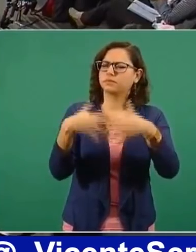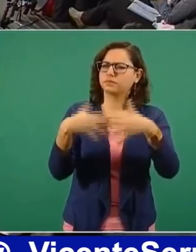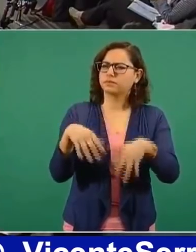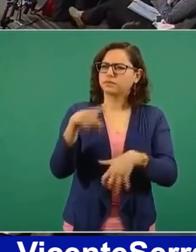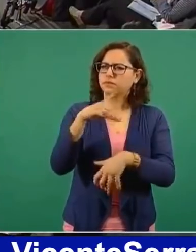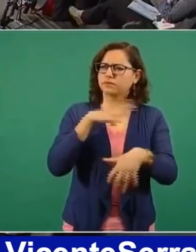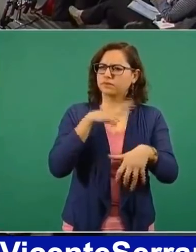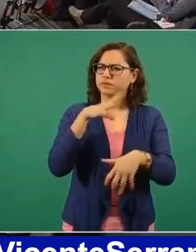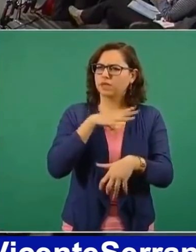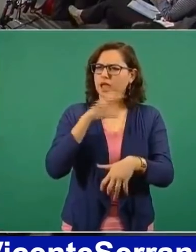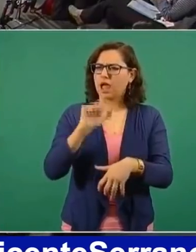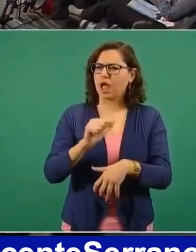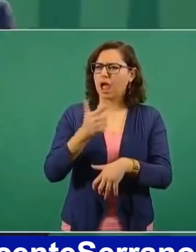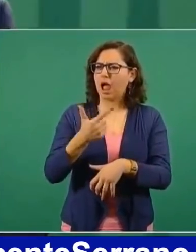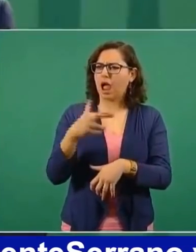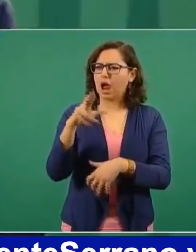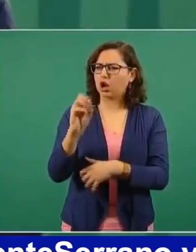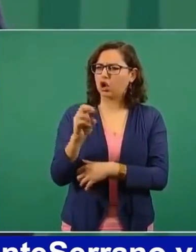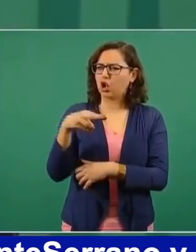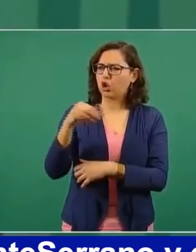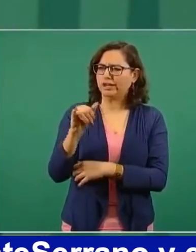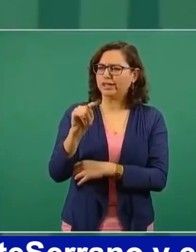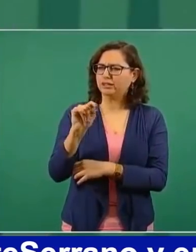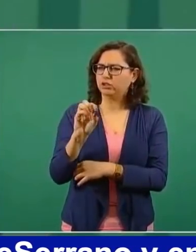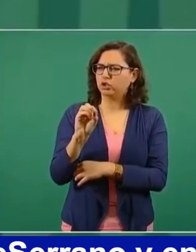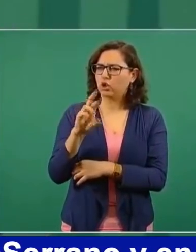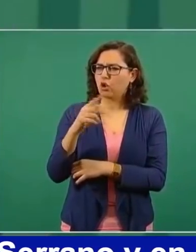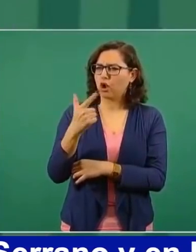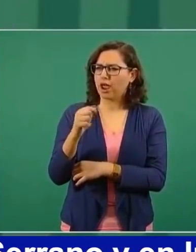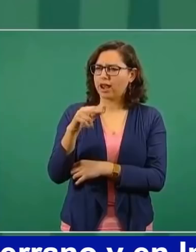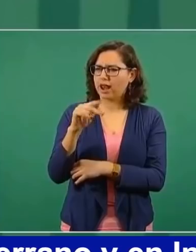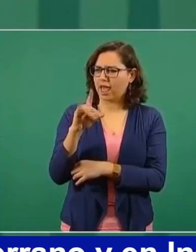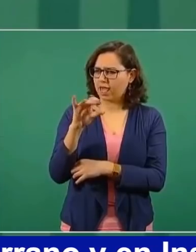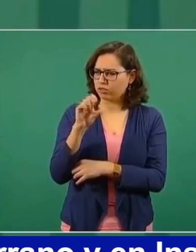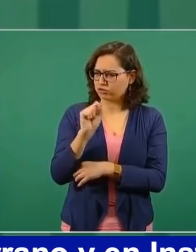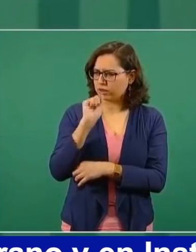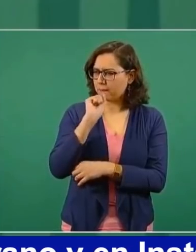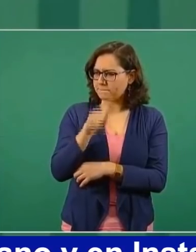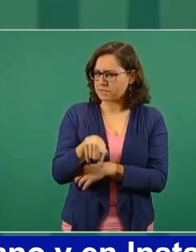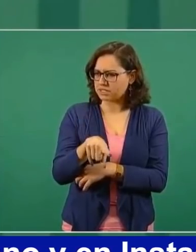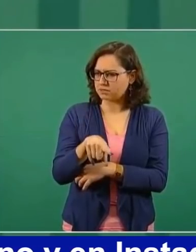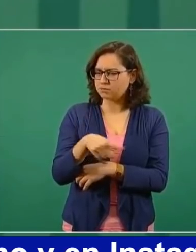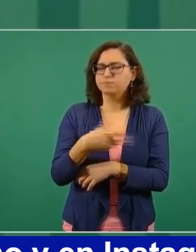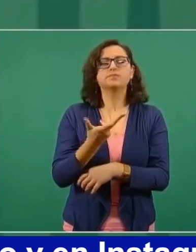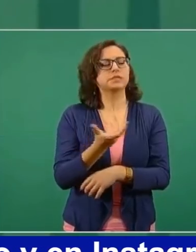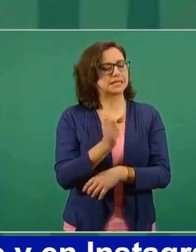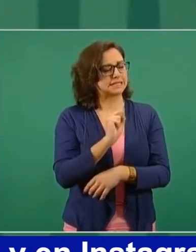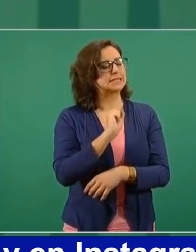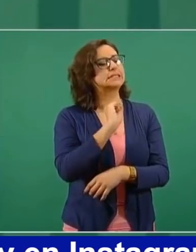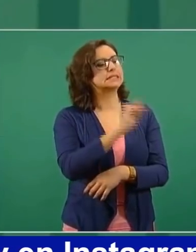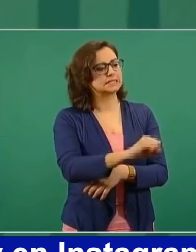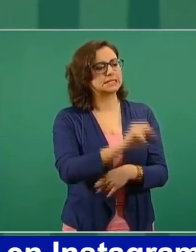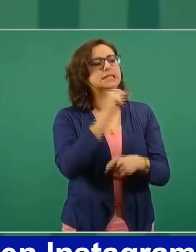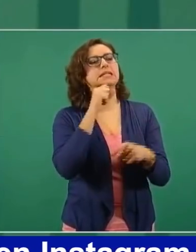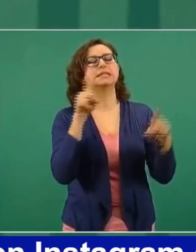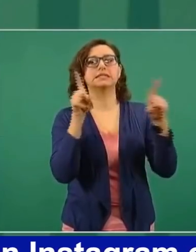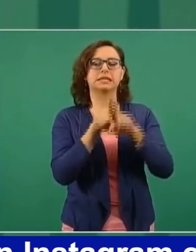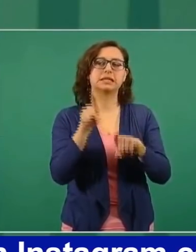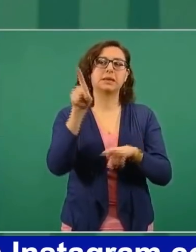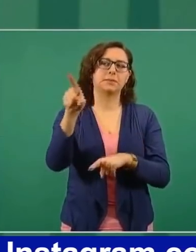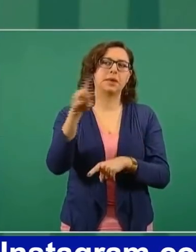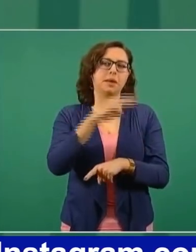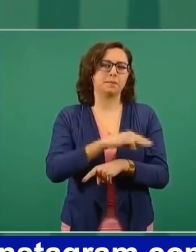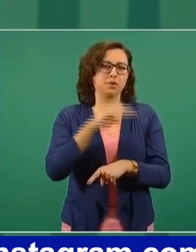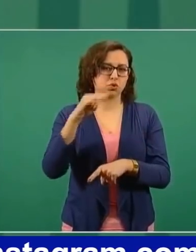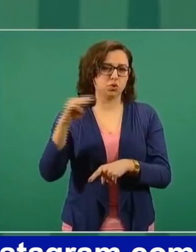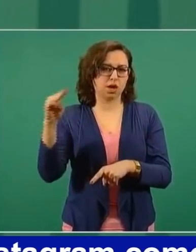caso en particular. Sí, esta planta y las que se tienen en Lázaro Cárdenas, Michoacán,